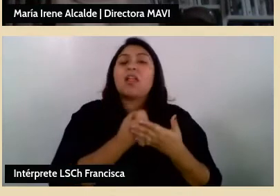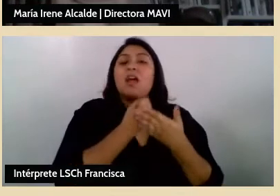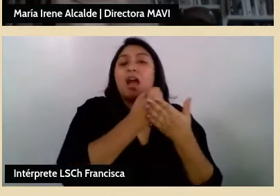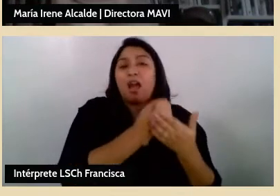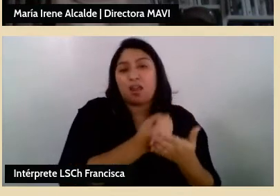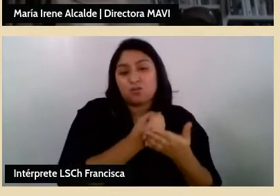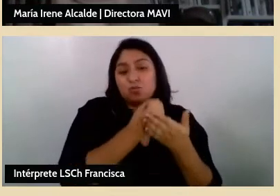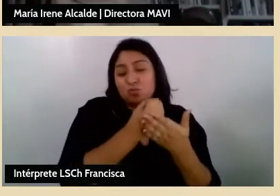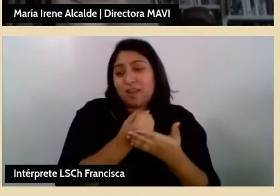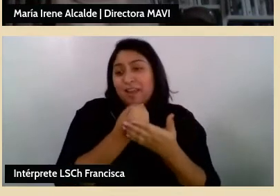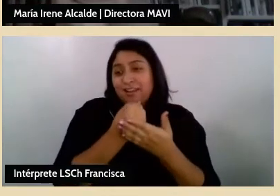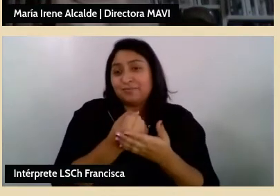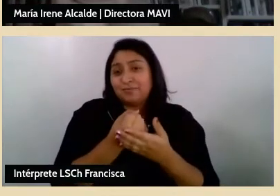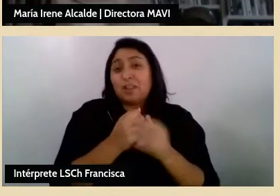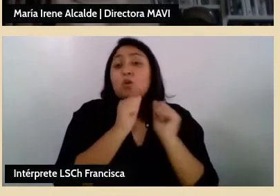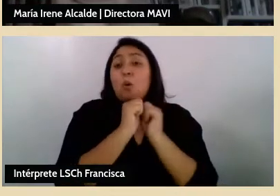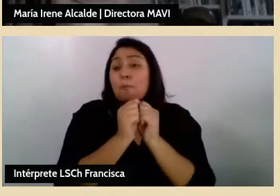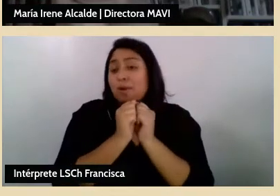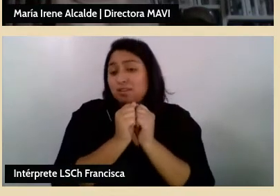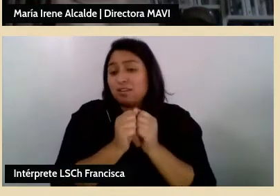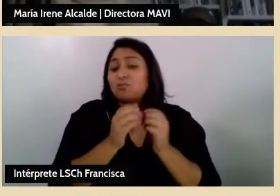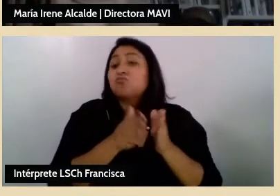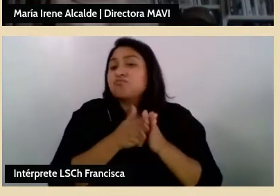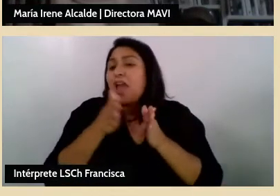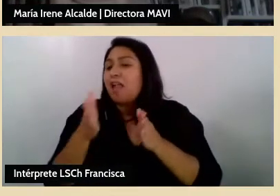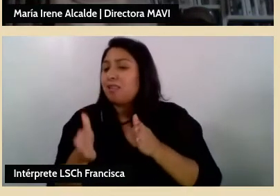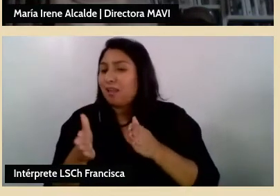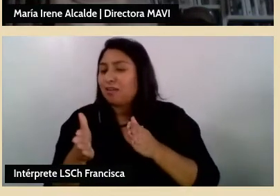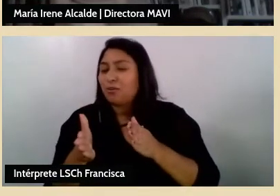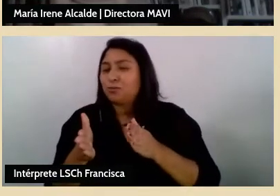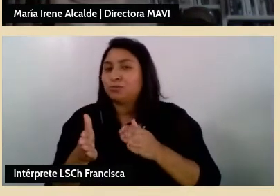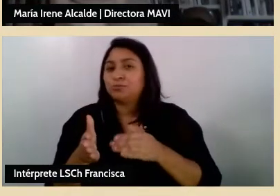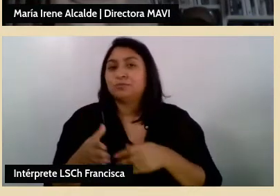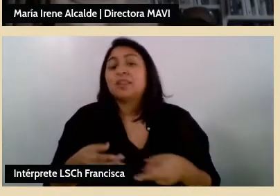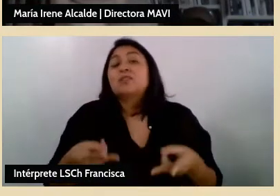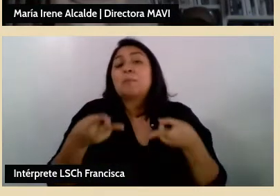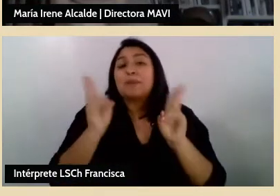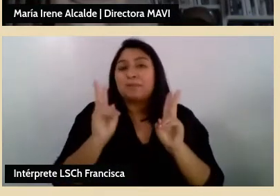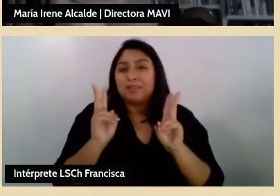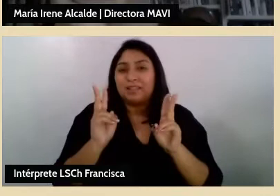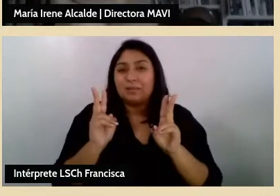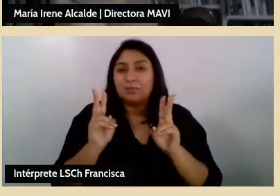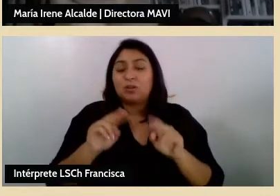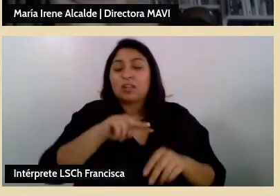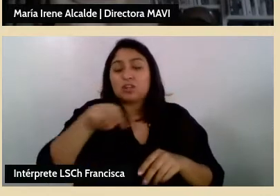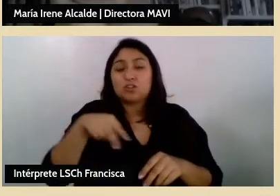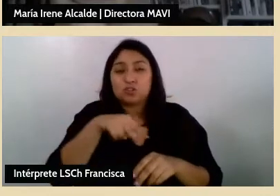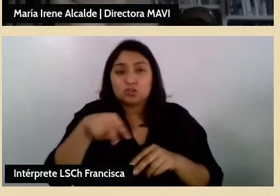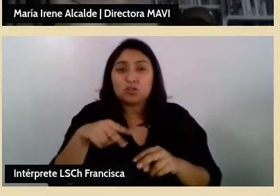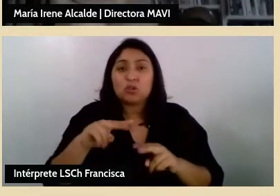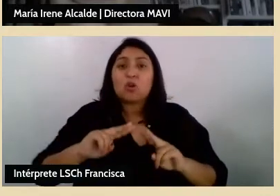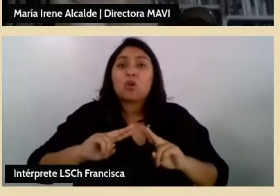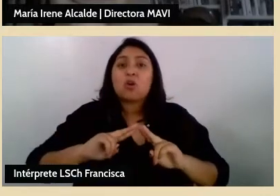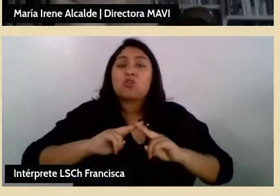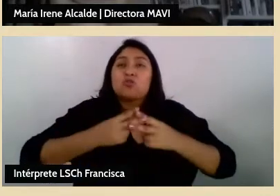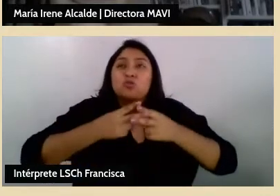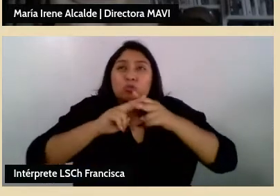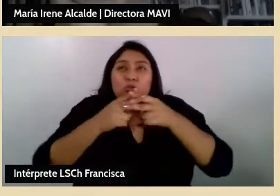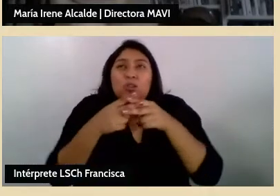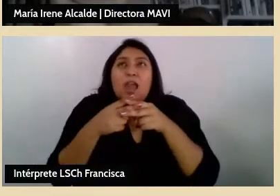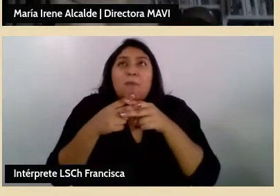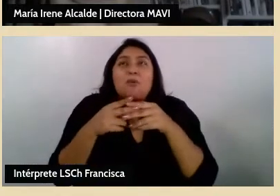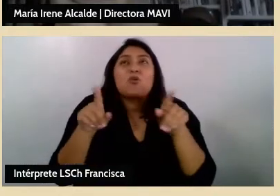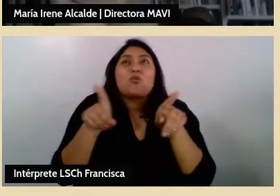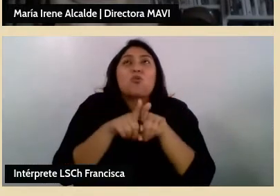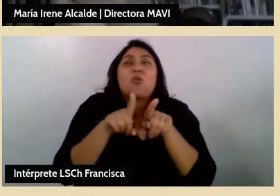al lado. Entonces, eso ha hecho que finalmente nos construyamos, como dice la María Irene, en una especie